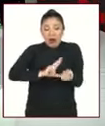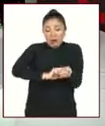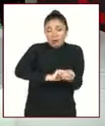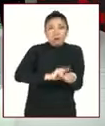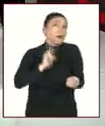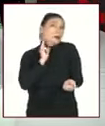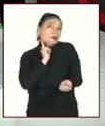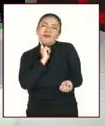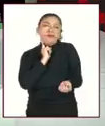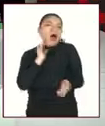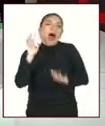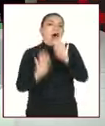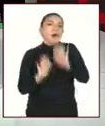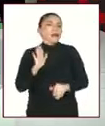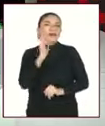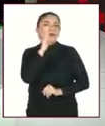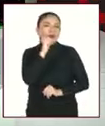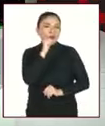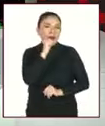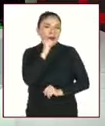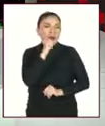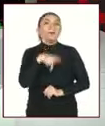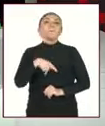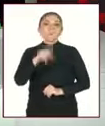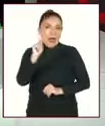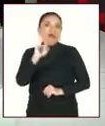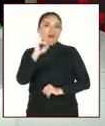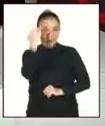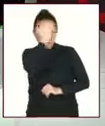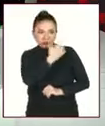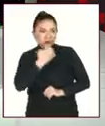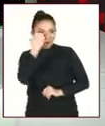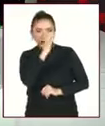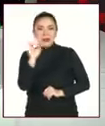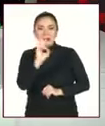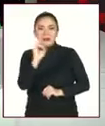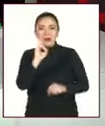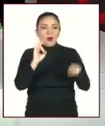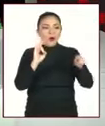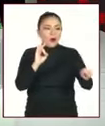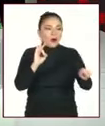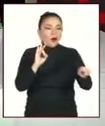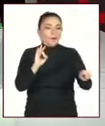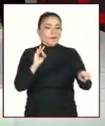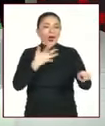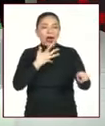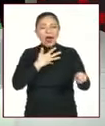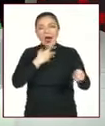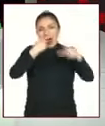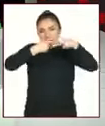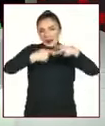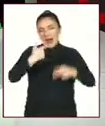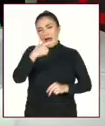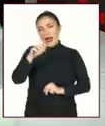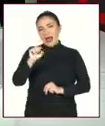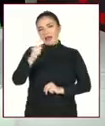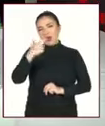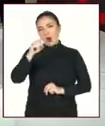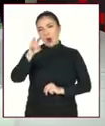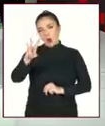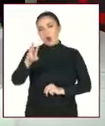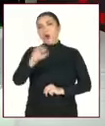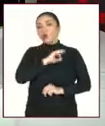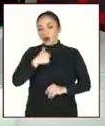veces no se puede, como ya comentamos, pero sí valorar a lo mejor esta escala, valorar cómo podemos